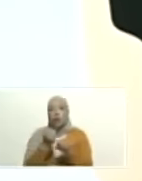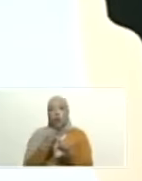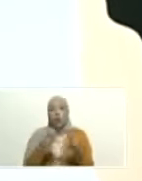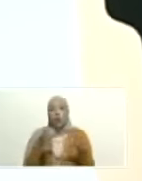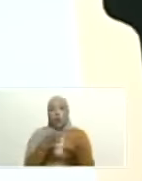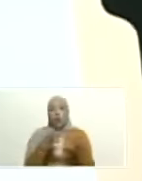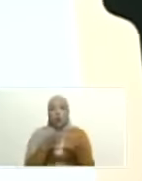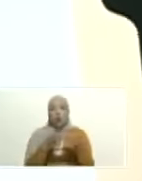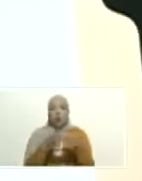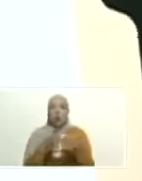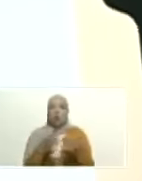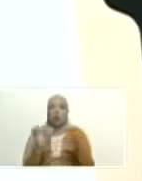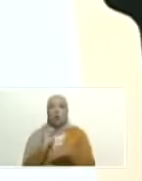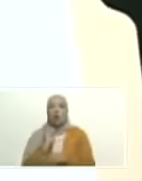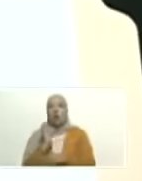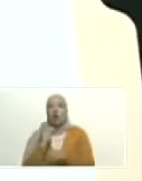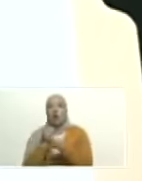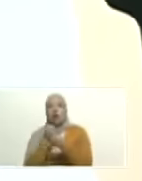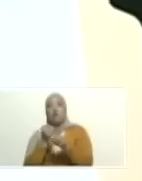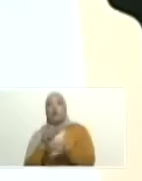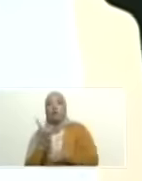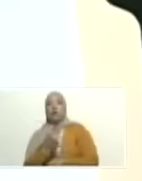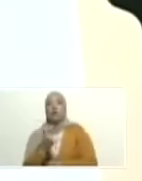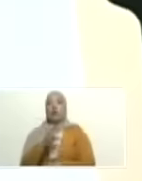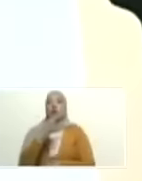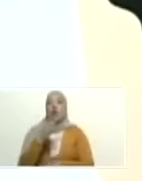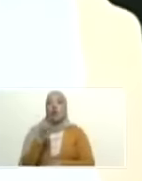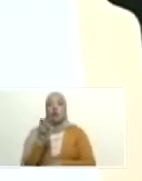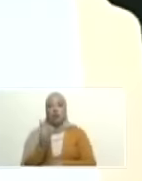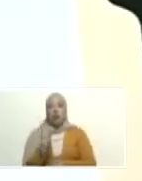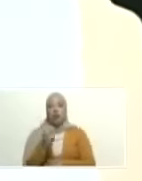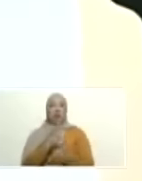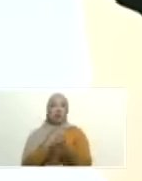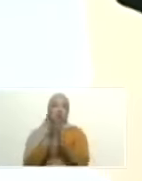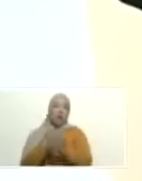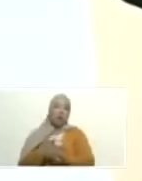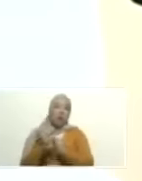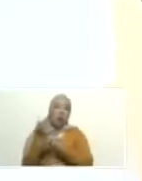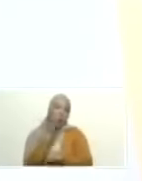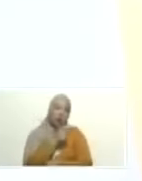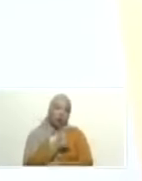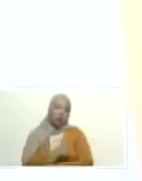otrora Confederación de Trabajadores de Venezuela, CTV, hoy extinta.